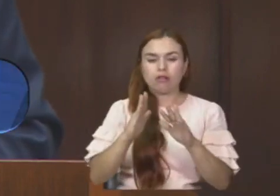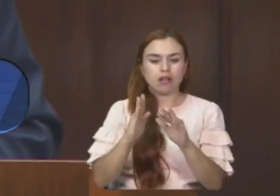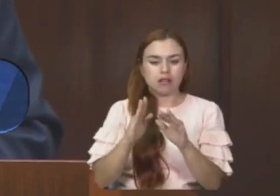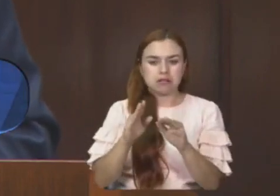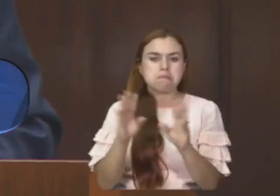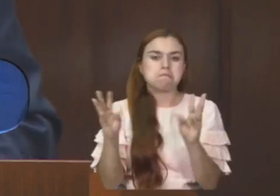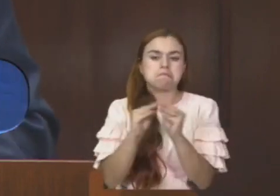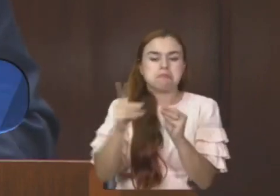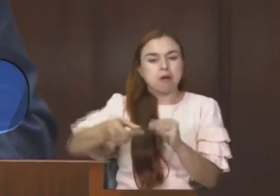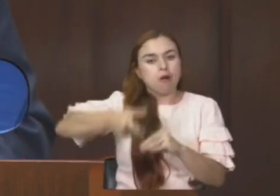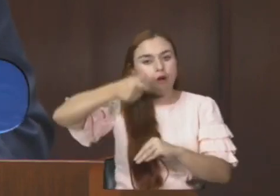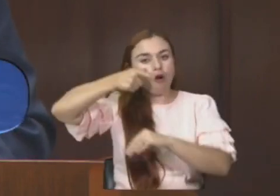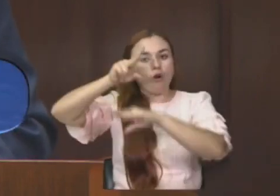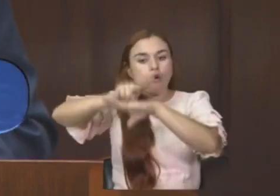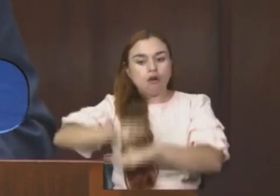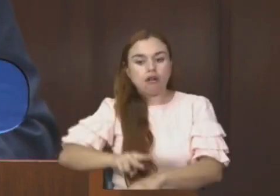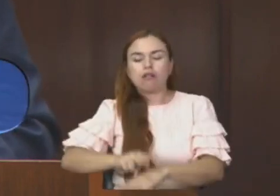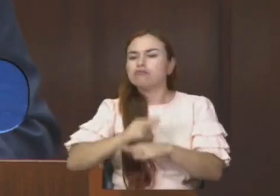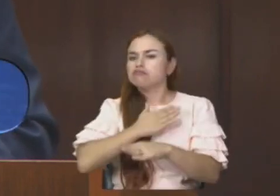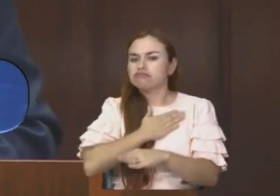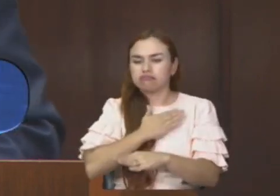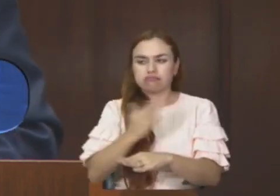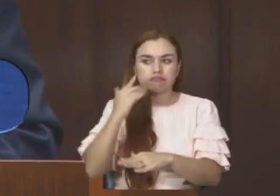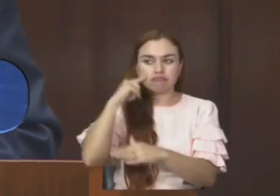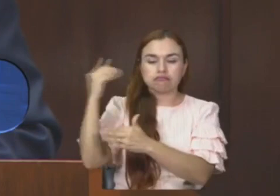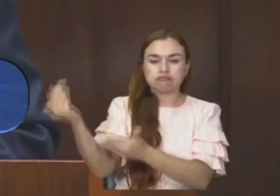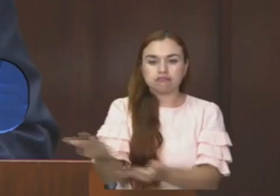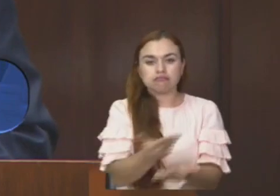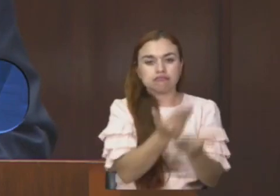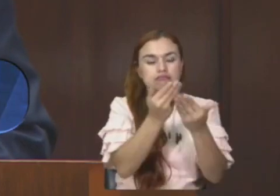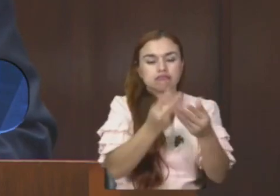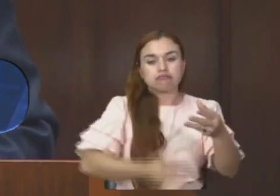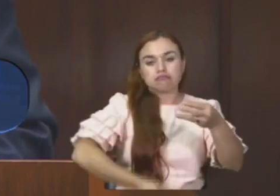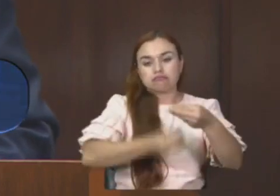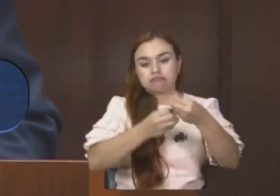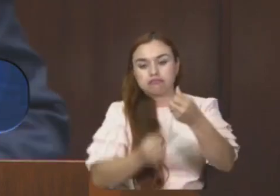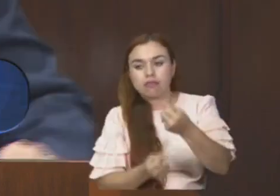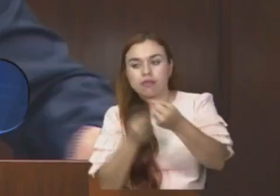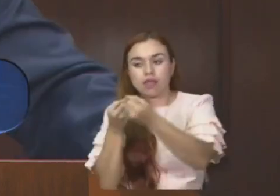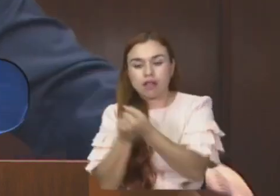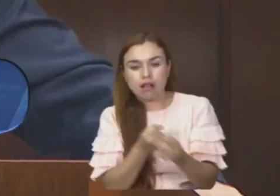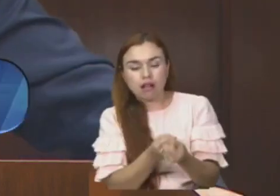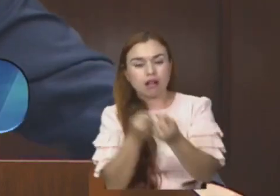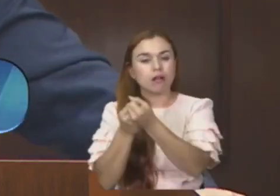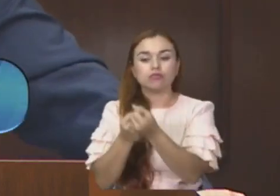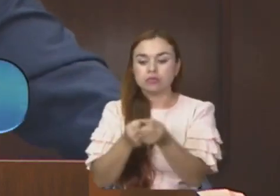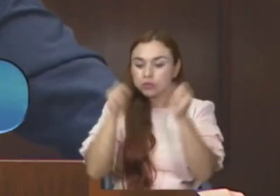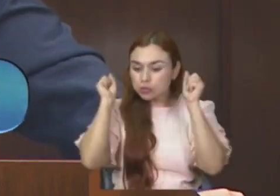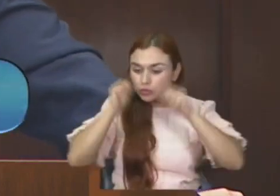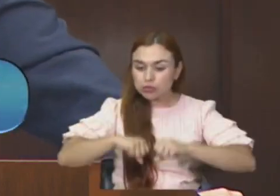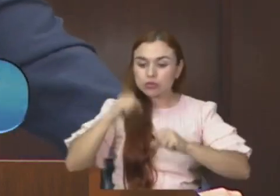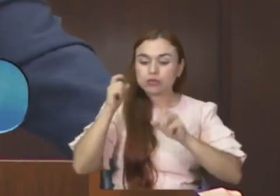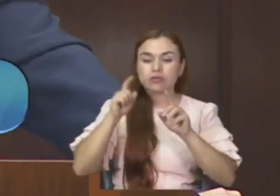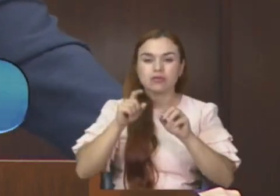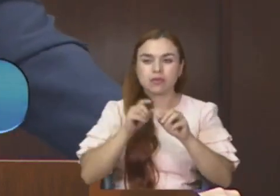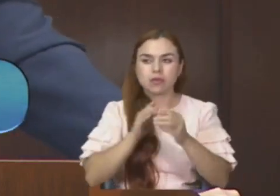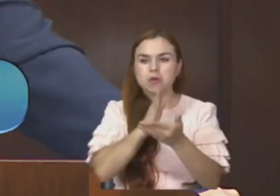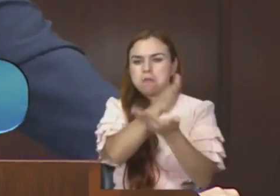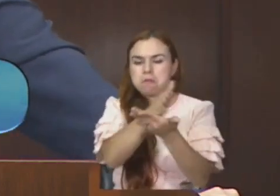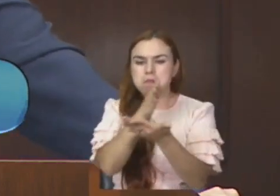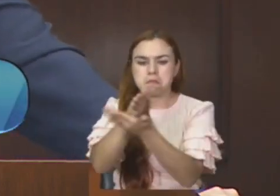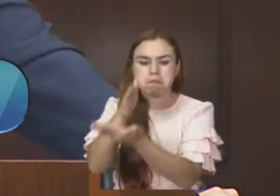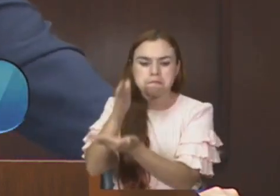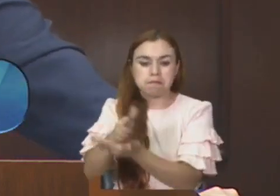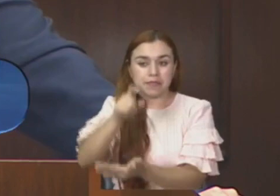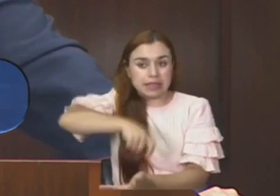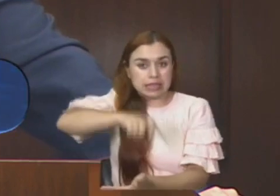la Contraloría, para brindar todo tipo de asistencia técnica necesaria que sea requerida por estas al